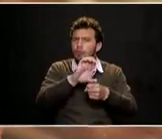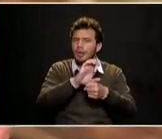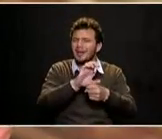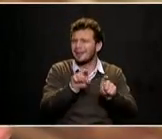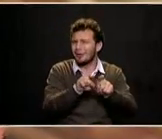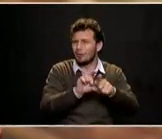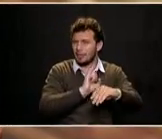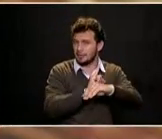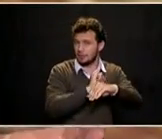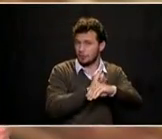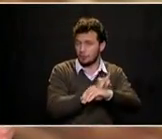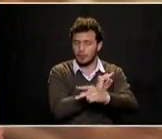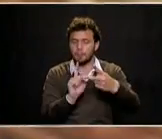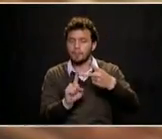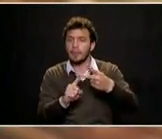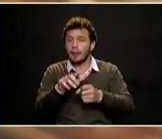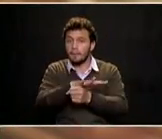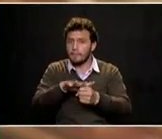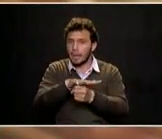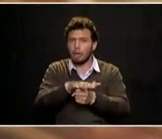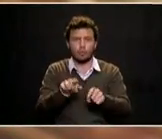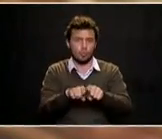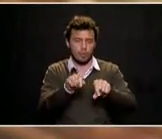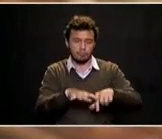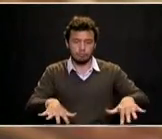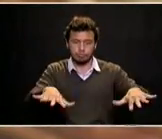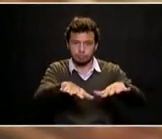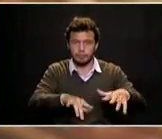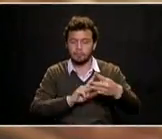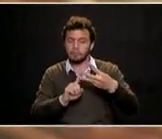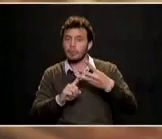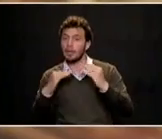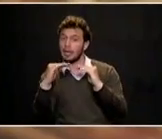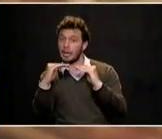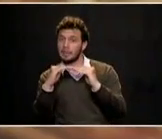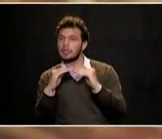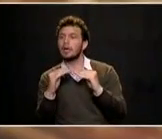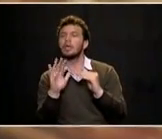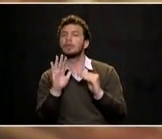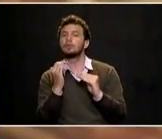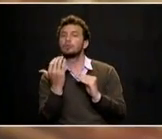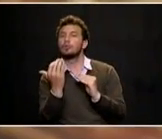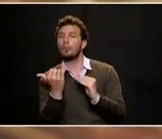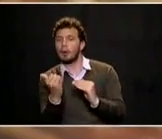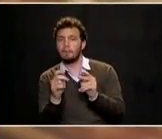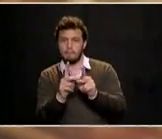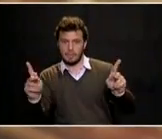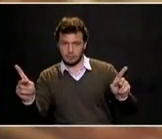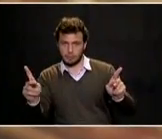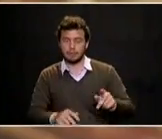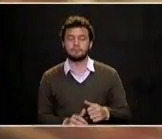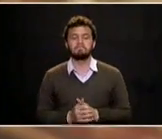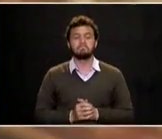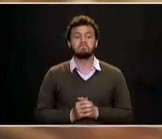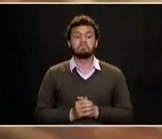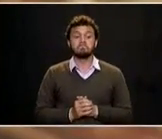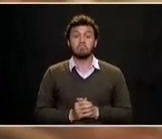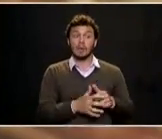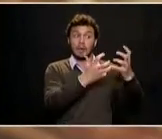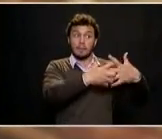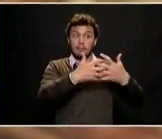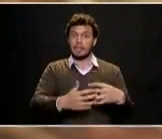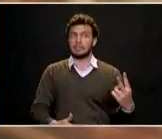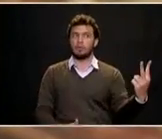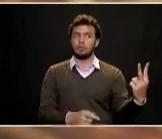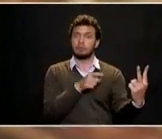Cuando hablo del barrio, hablo del territorio, y cuando hablo de la casa, hablo de las personas. Sabia Salud y Metrosalud son dos entidades fundamentales para